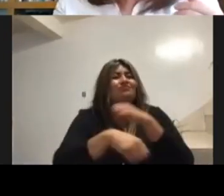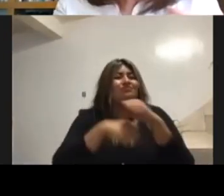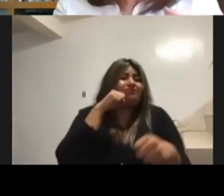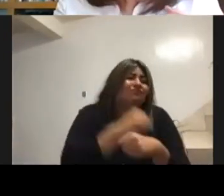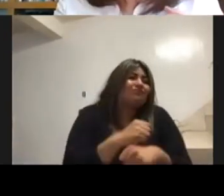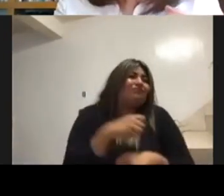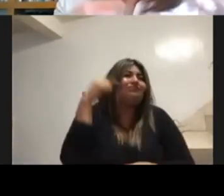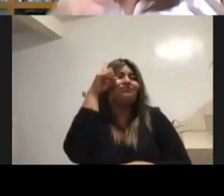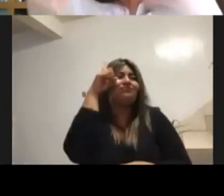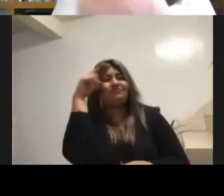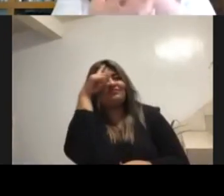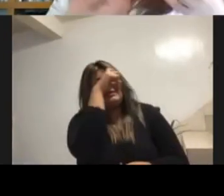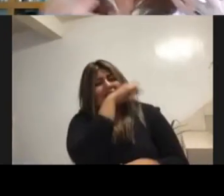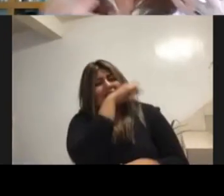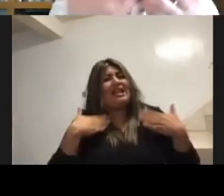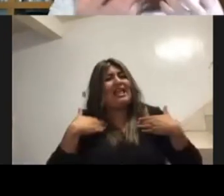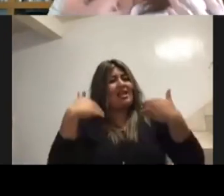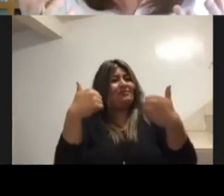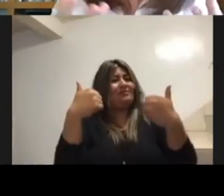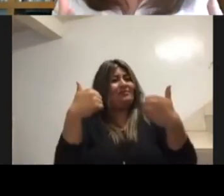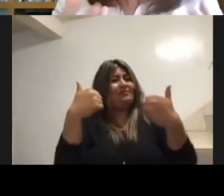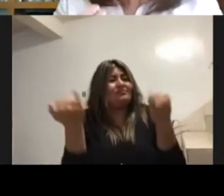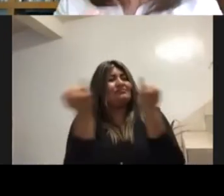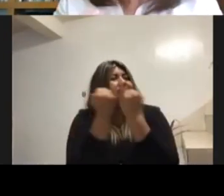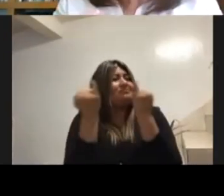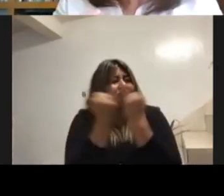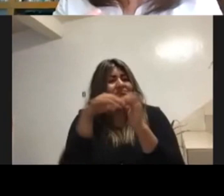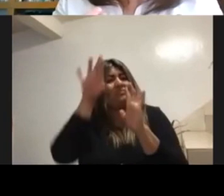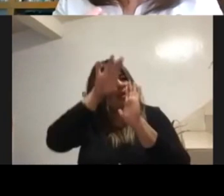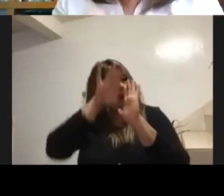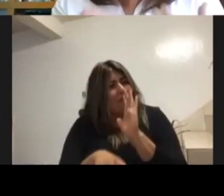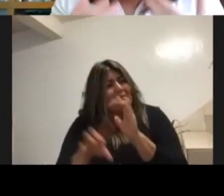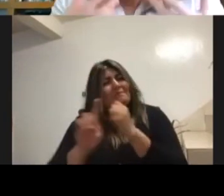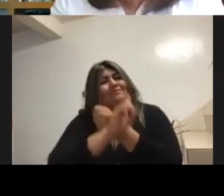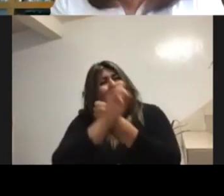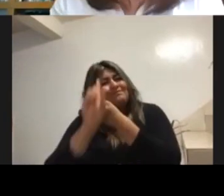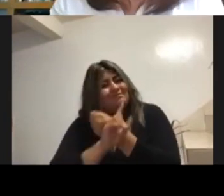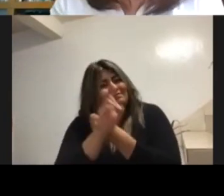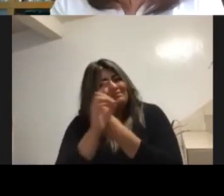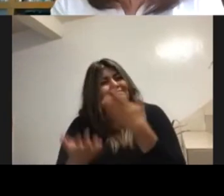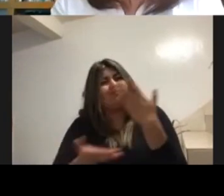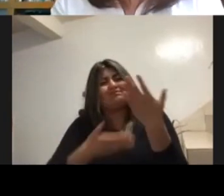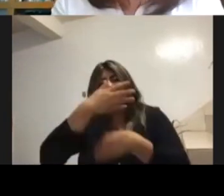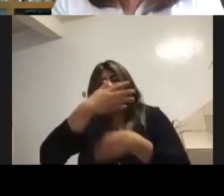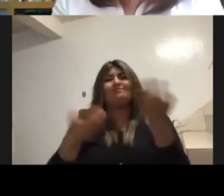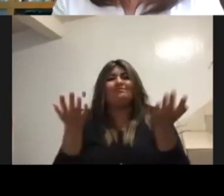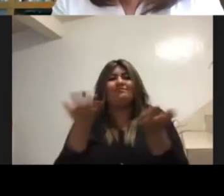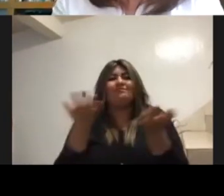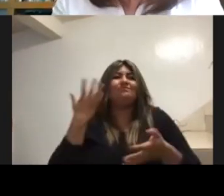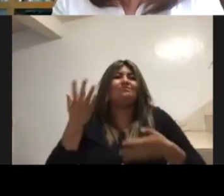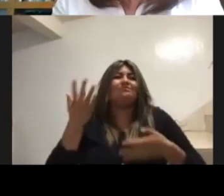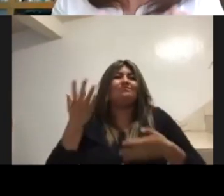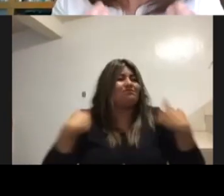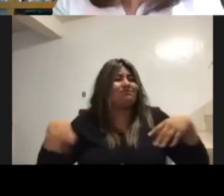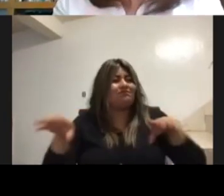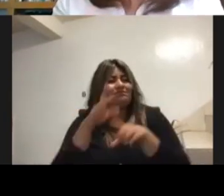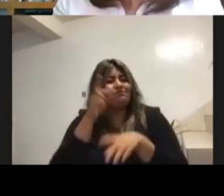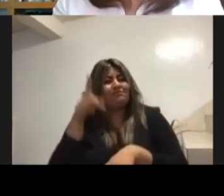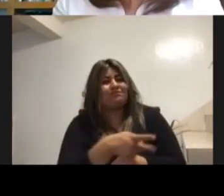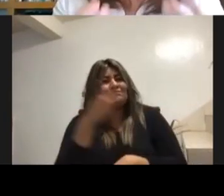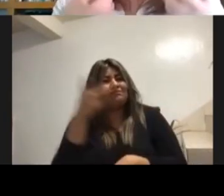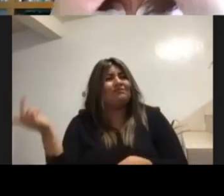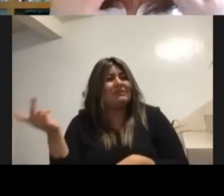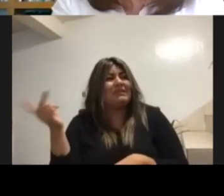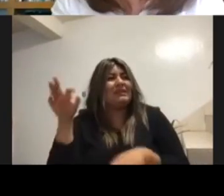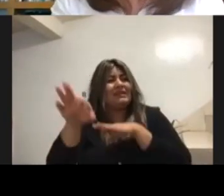calidad educativa, incluso problemas de convivencia en la escuela. Pero hay que trabajar para eso, para que justamente la inclusión